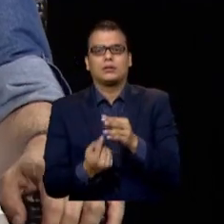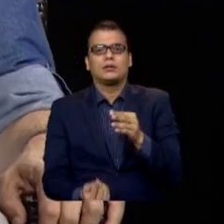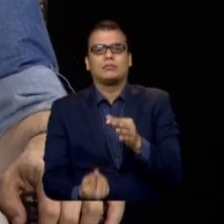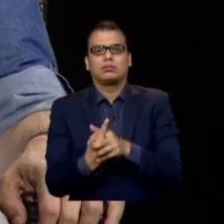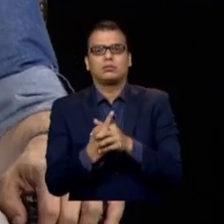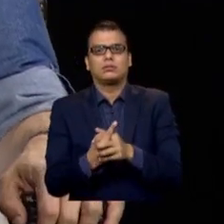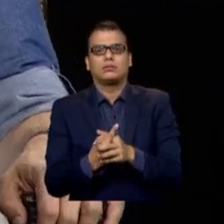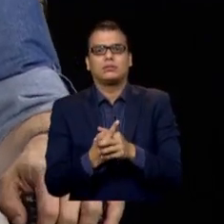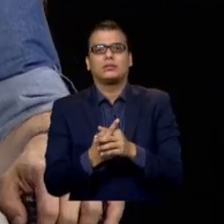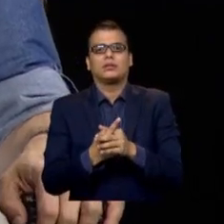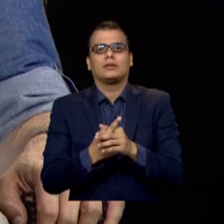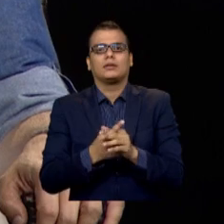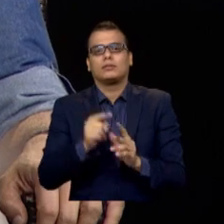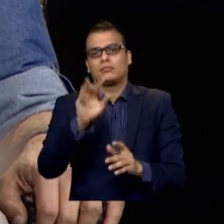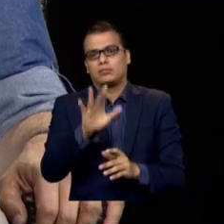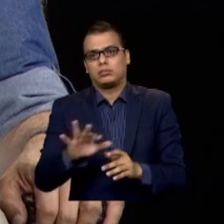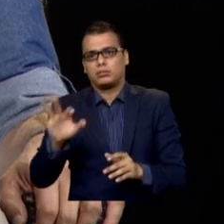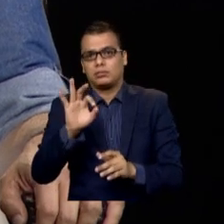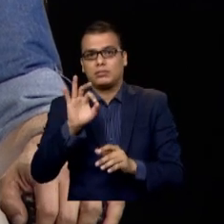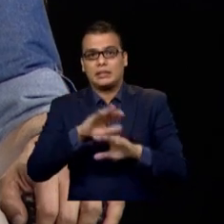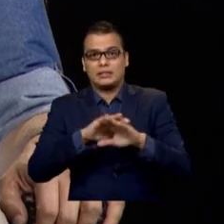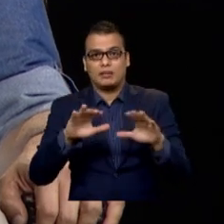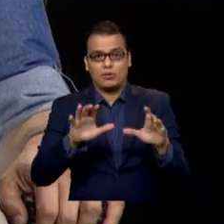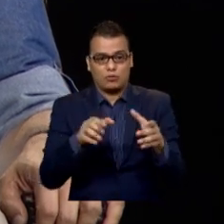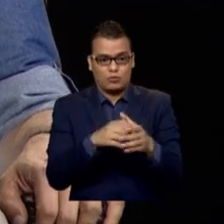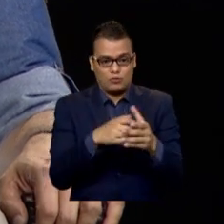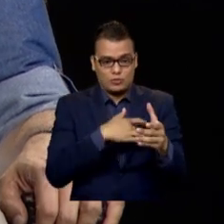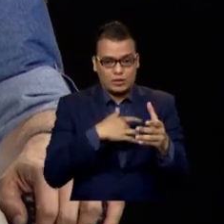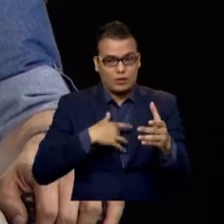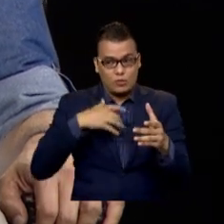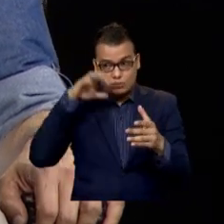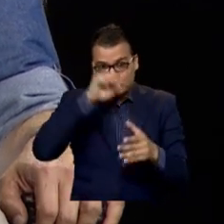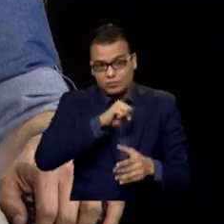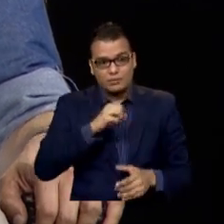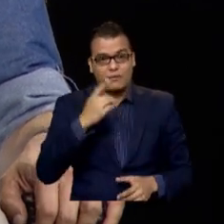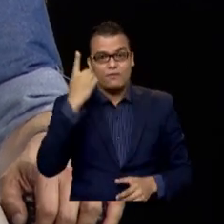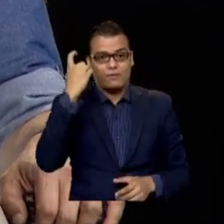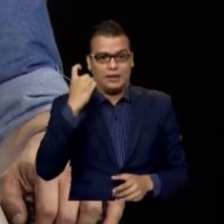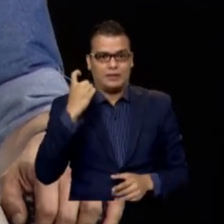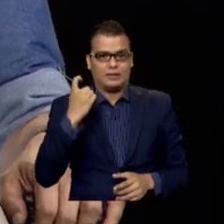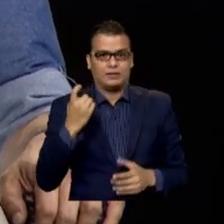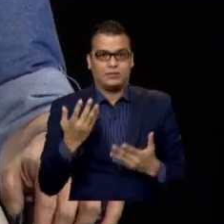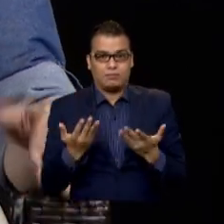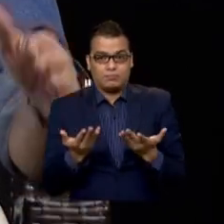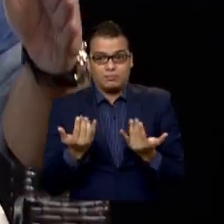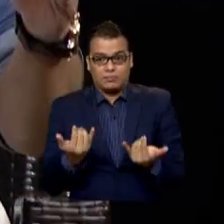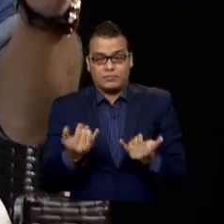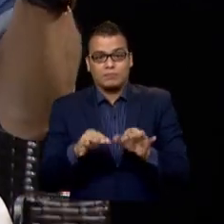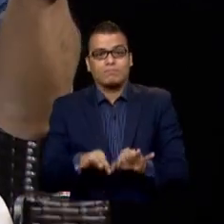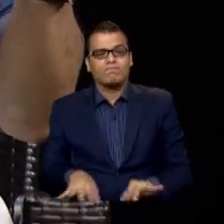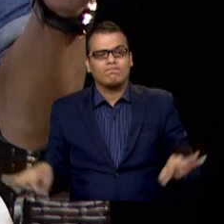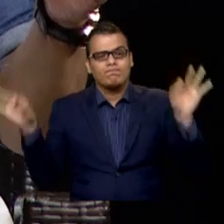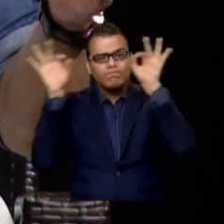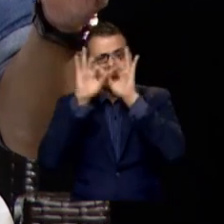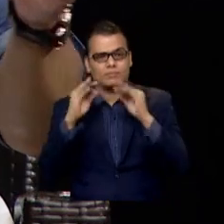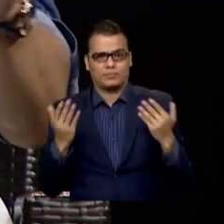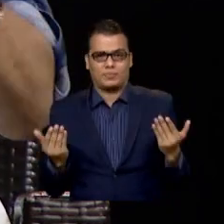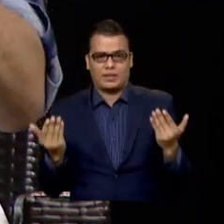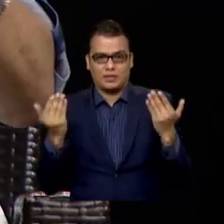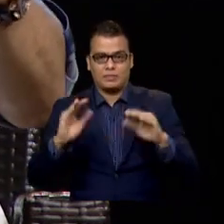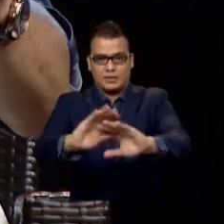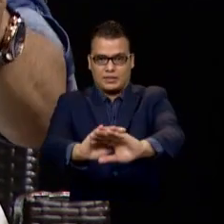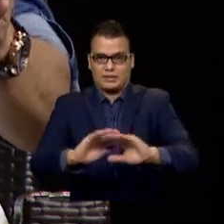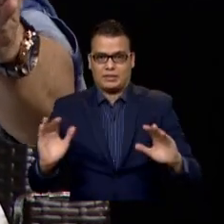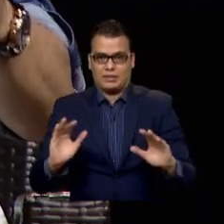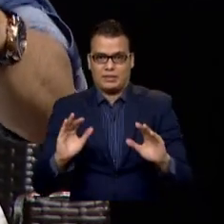sido identificado por los organismos de salud. Esto es muy importante para nuestro desarrollo. Pero de esto,